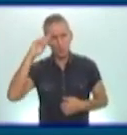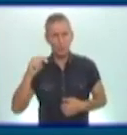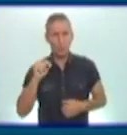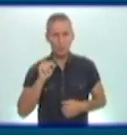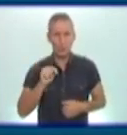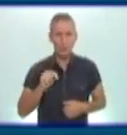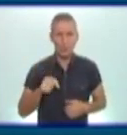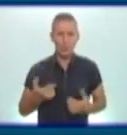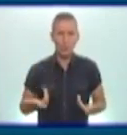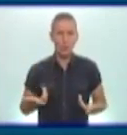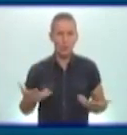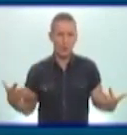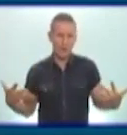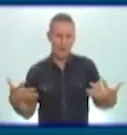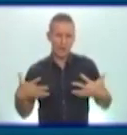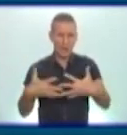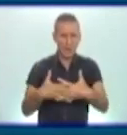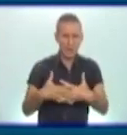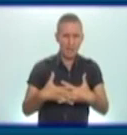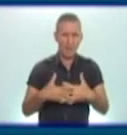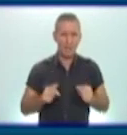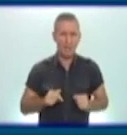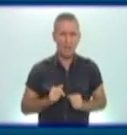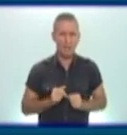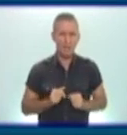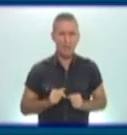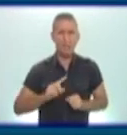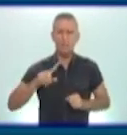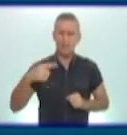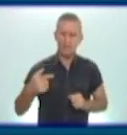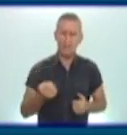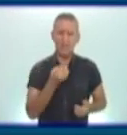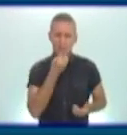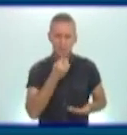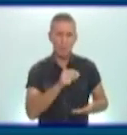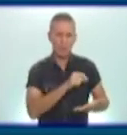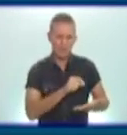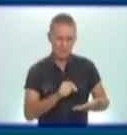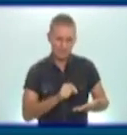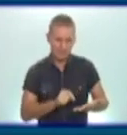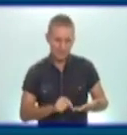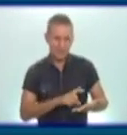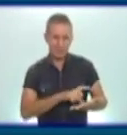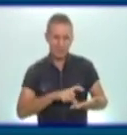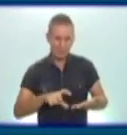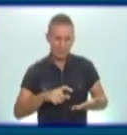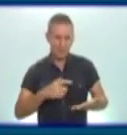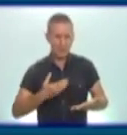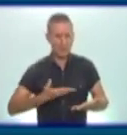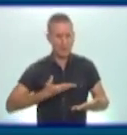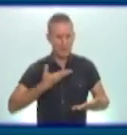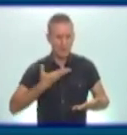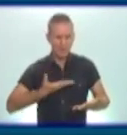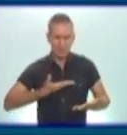esta orden de la consigna para que puedan redactar un texto argumentativo.